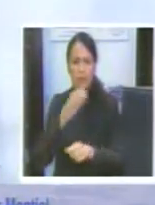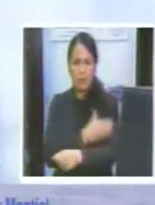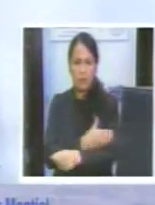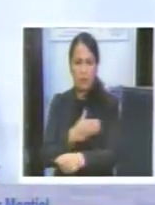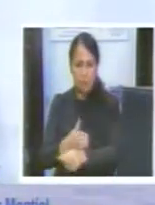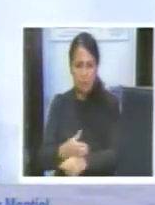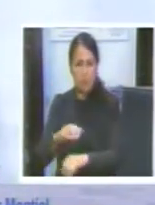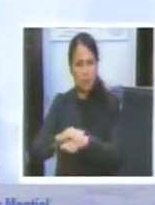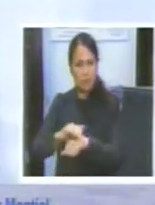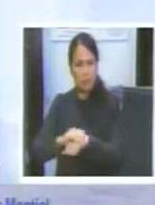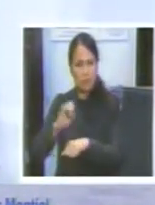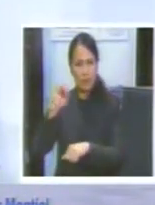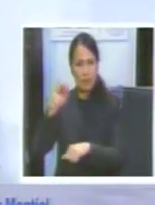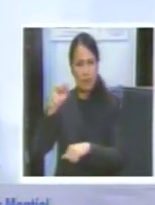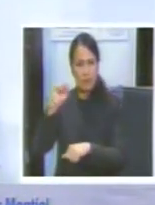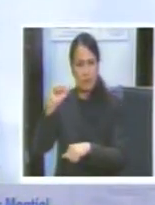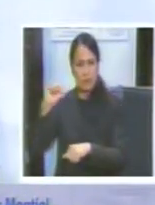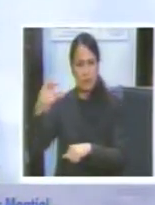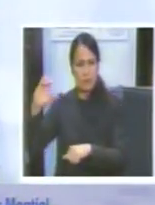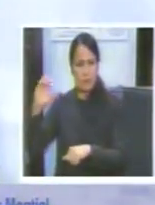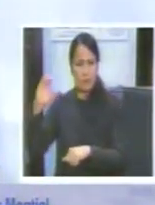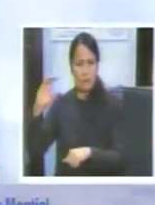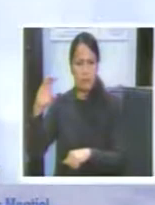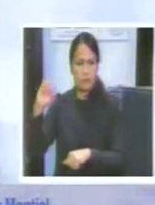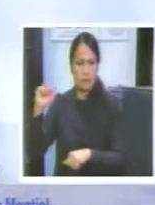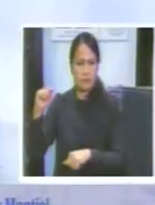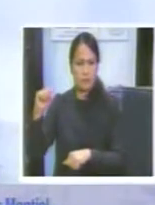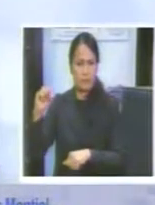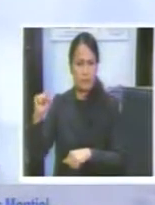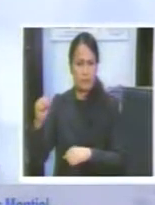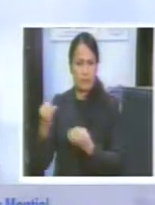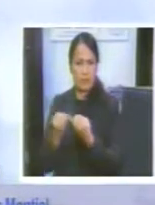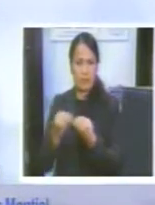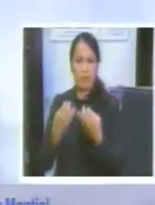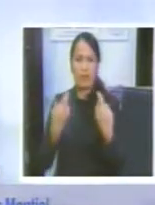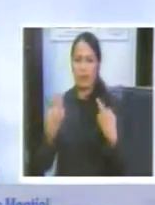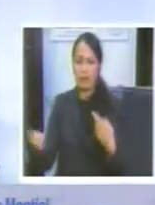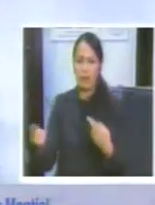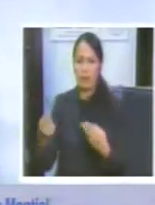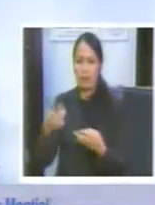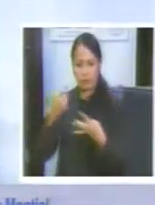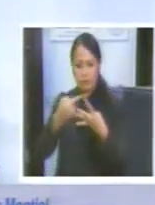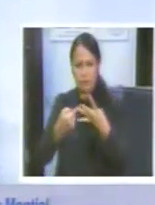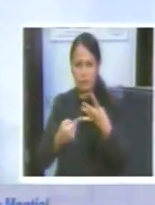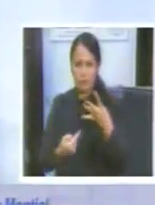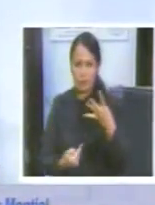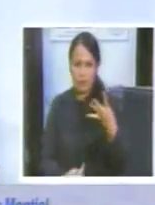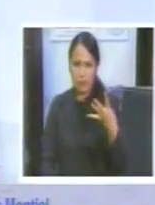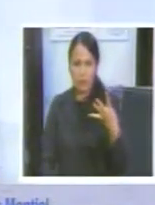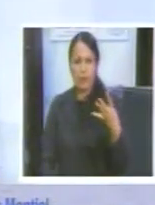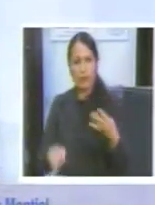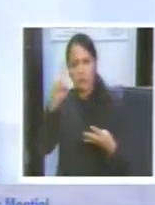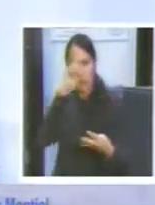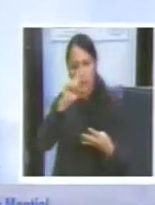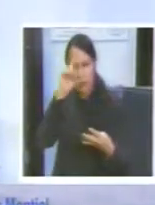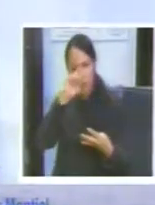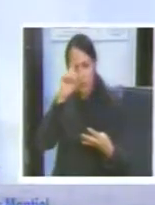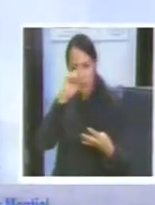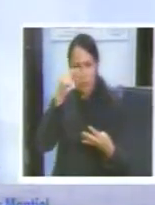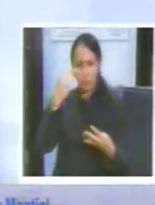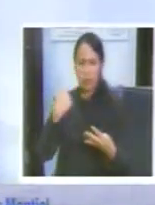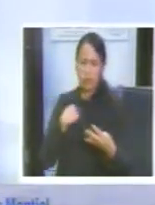ITAM, Isaac Katz, quedó representado en el siguiente diagnóstico de sus implícitas recomendaciones que